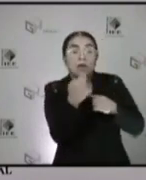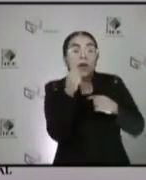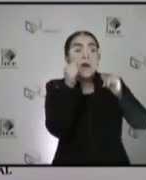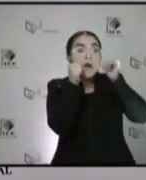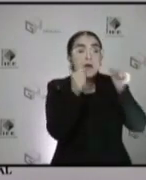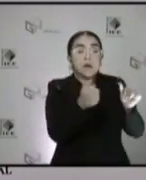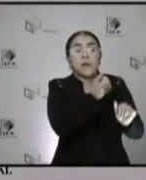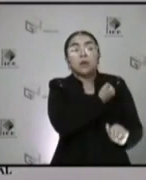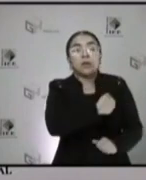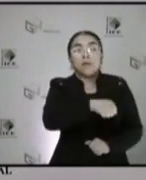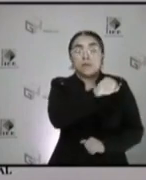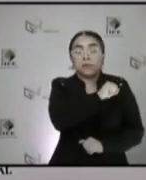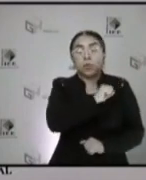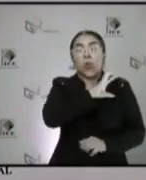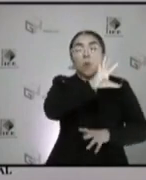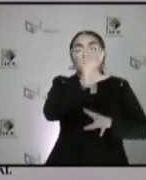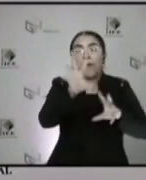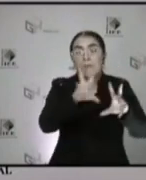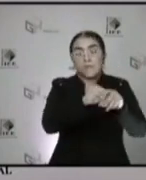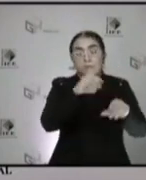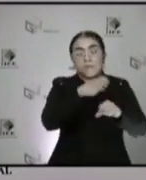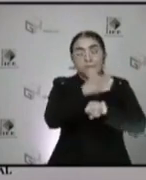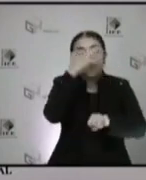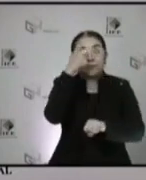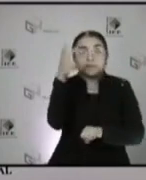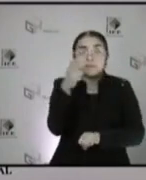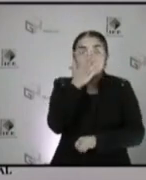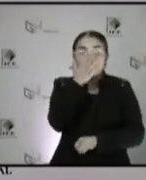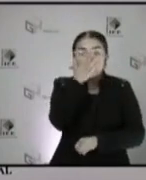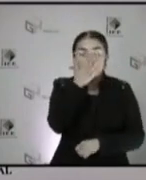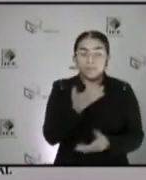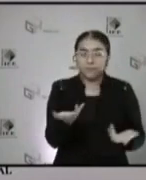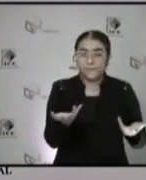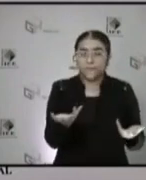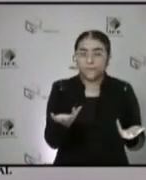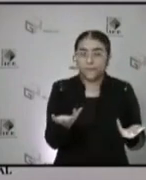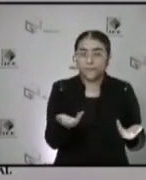todo el Estado. Miren, paisanos,